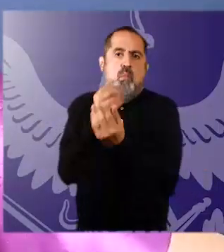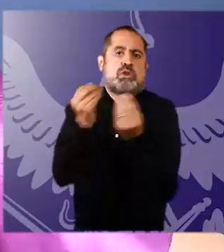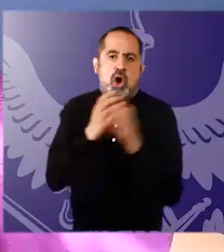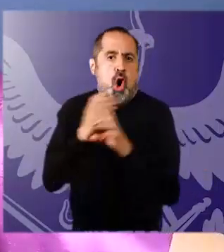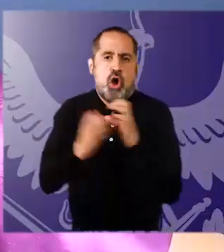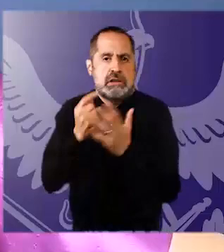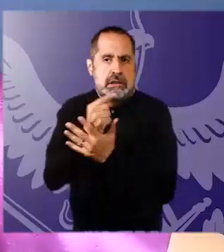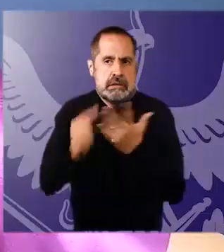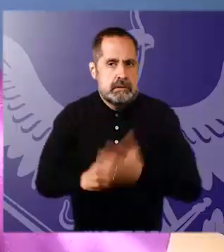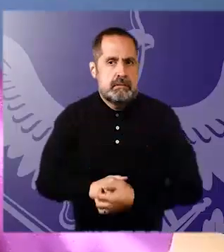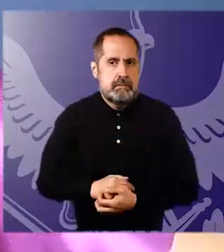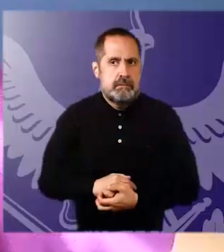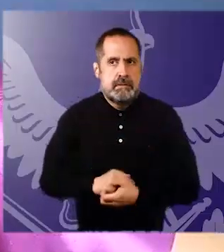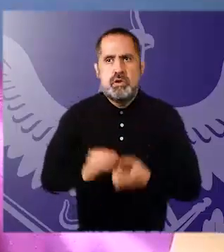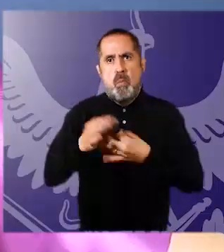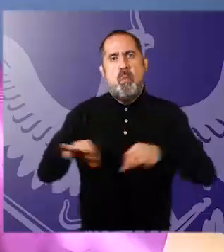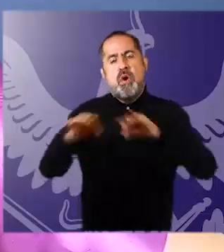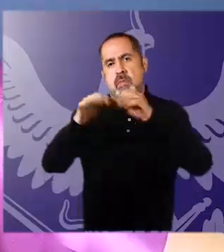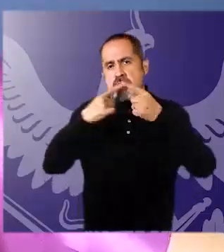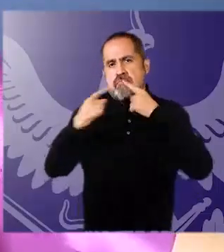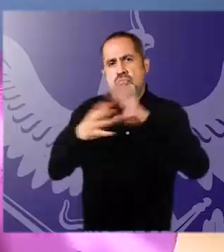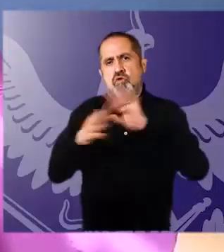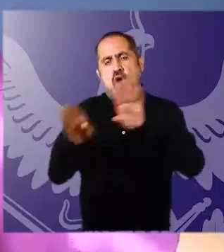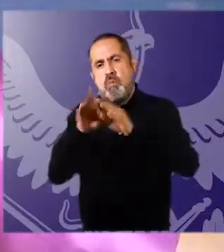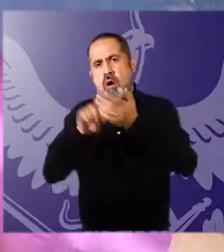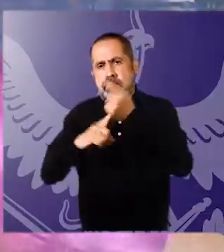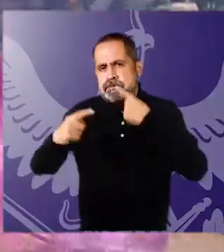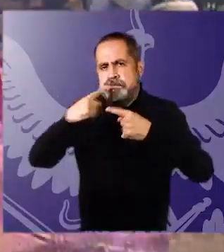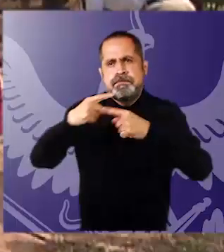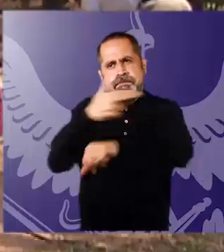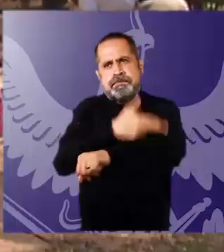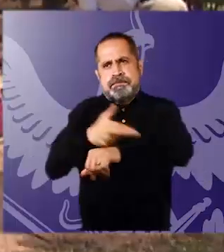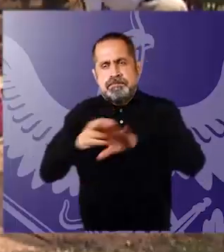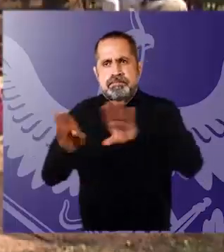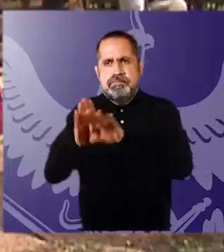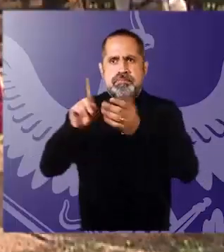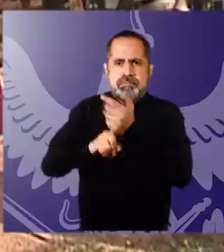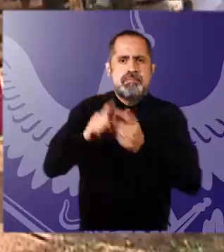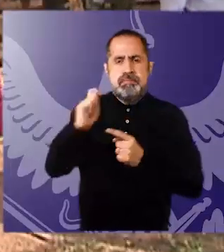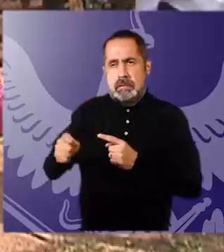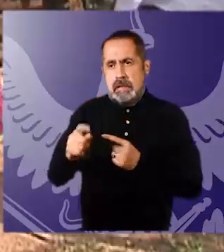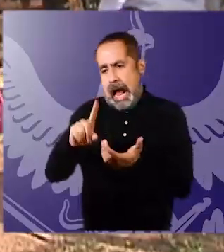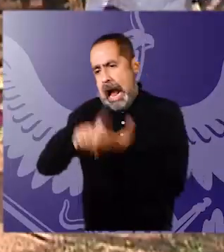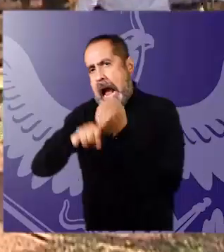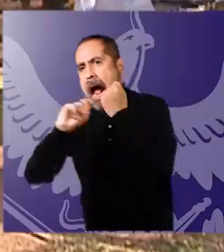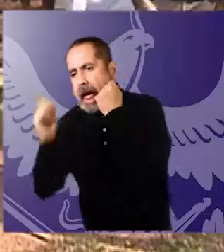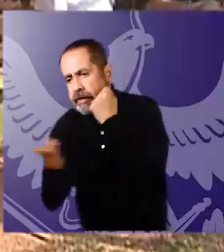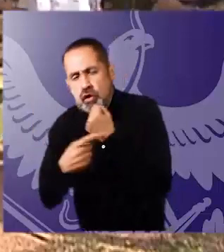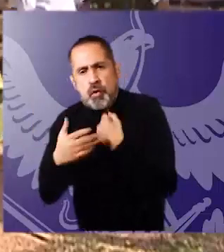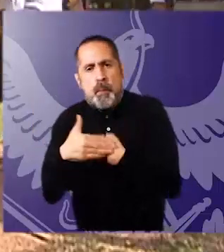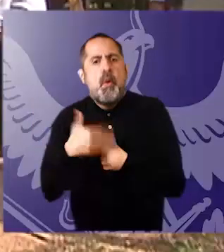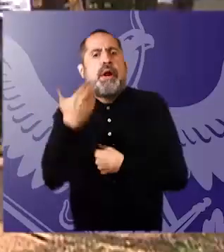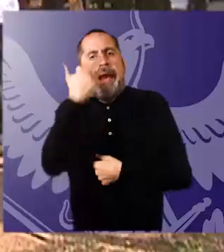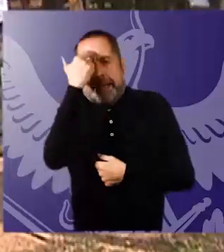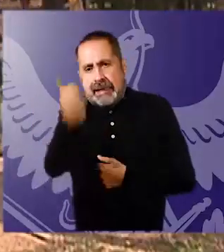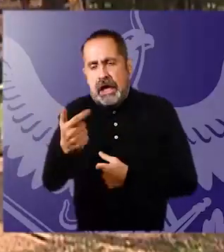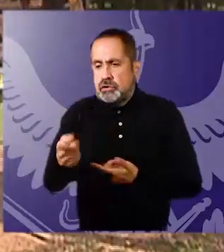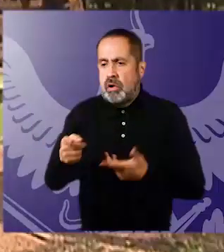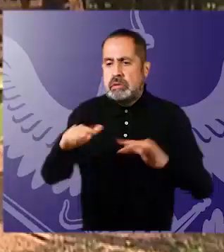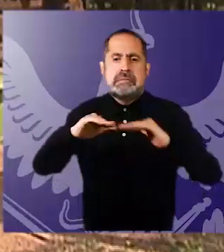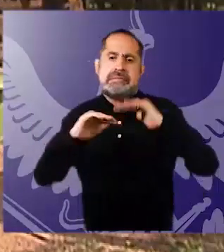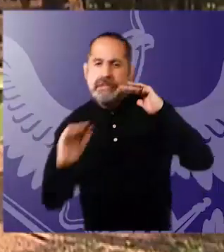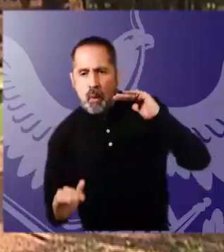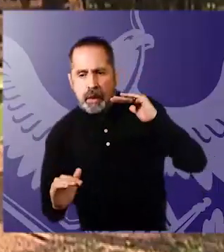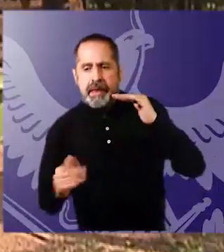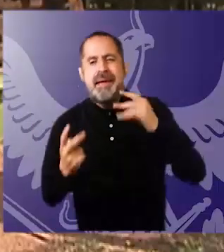múltiples. Es muy importante atacar las causas estructurales que tienen que